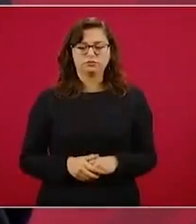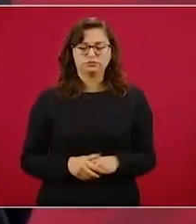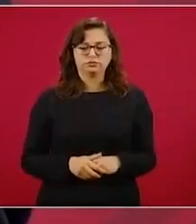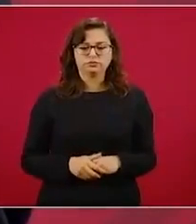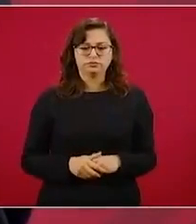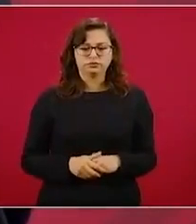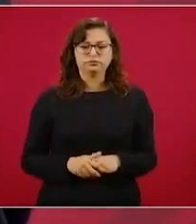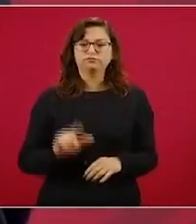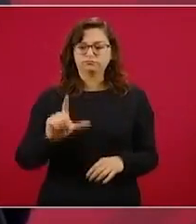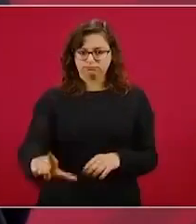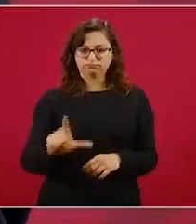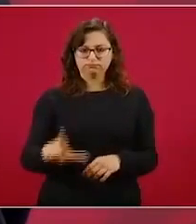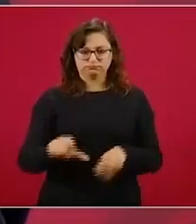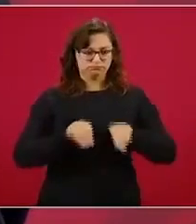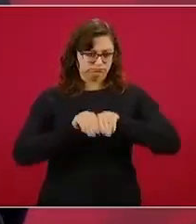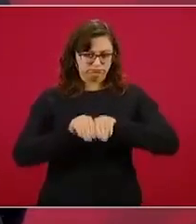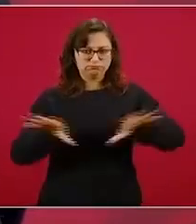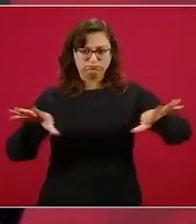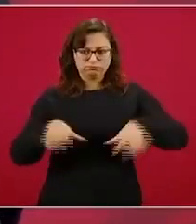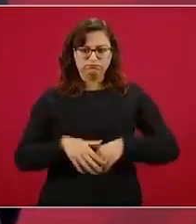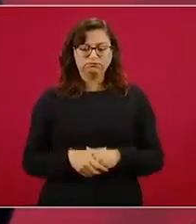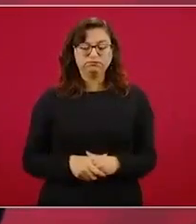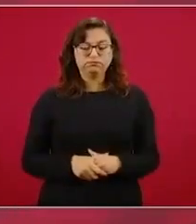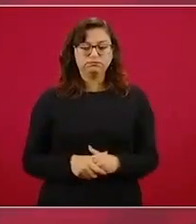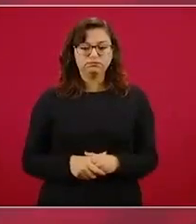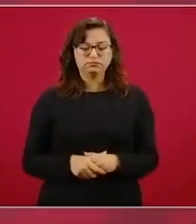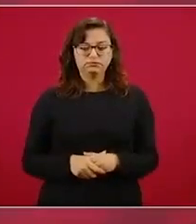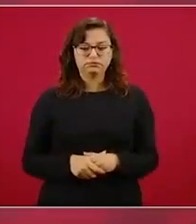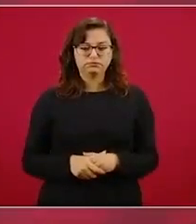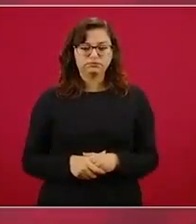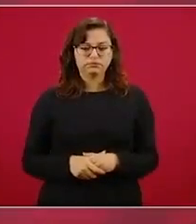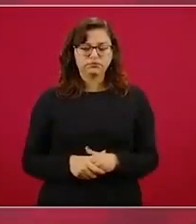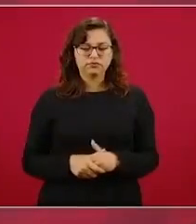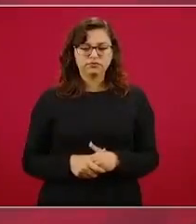Este lunes, un